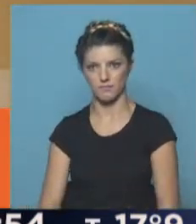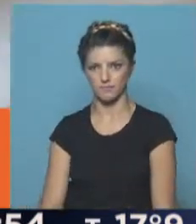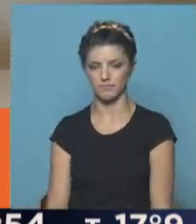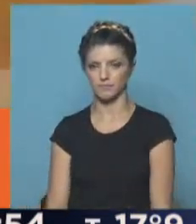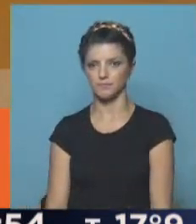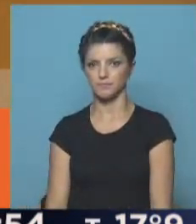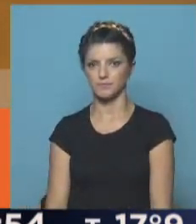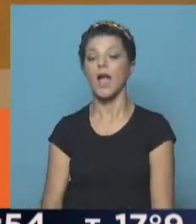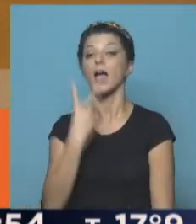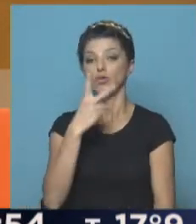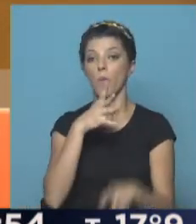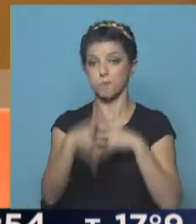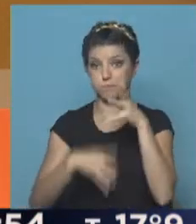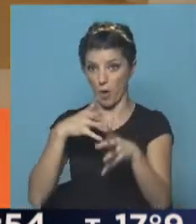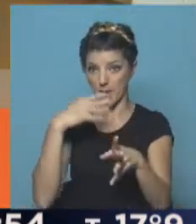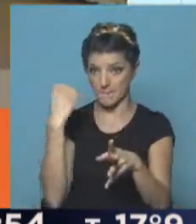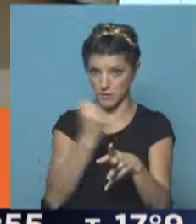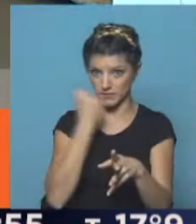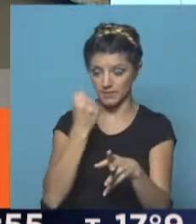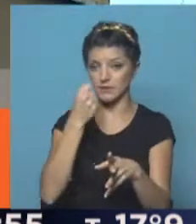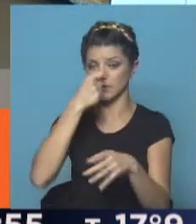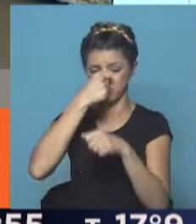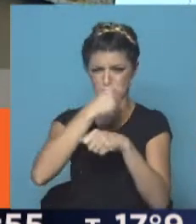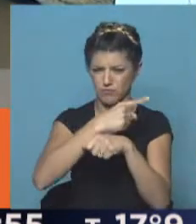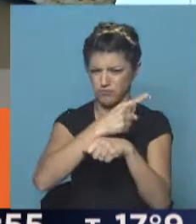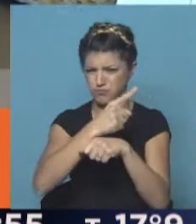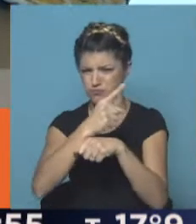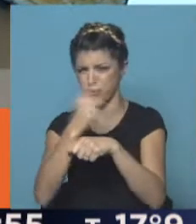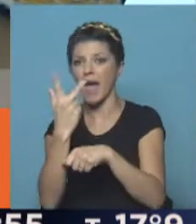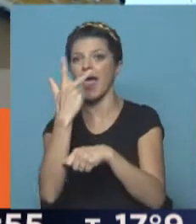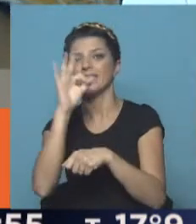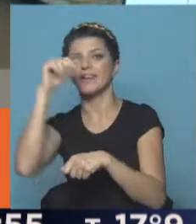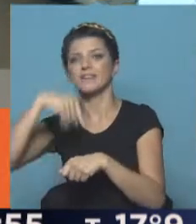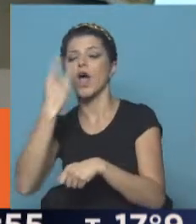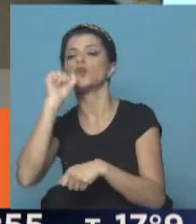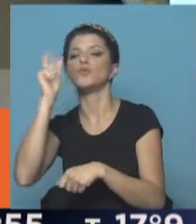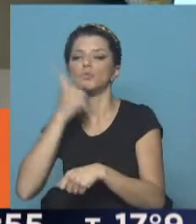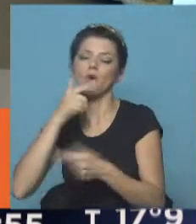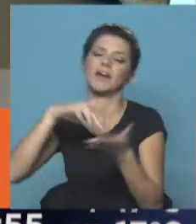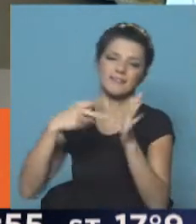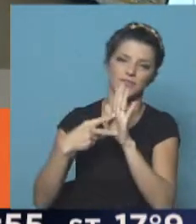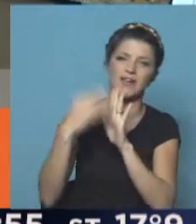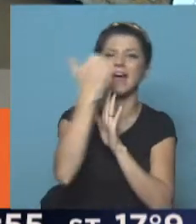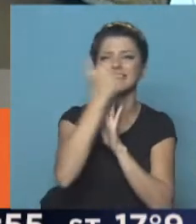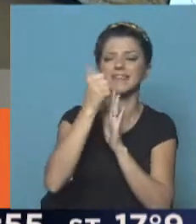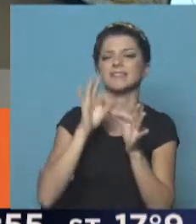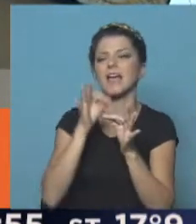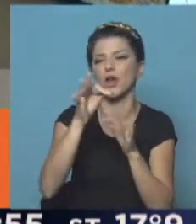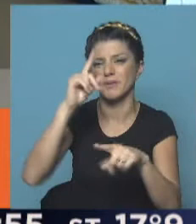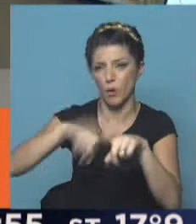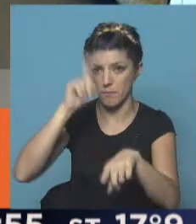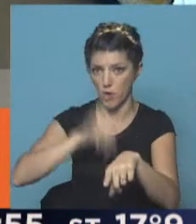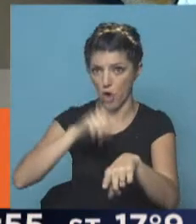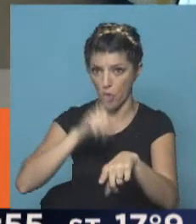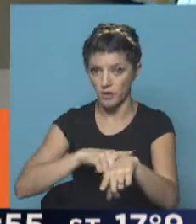tiene dos motores importantes desarrolla una velocidad de casi 30 nudos vamos hablando es casi 60 kilómetros por hora